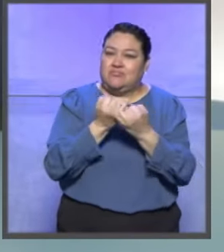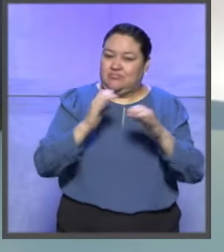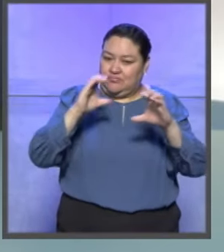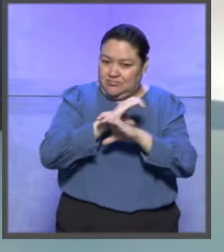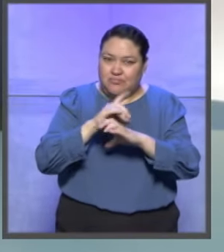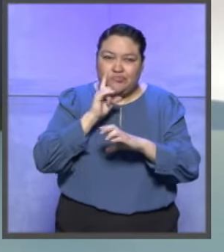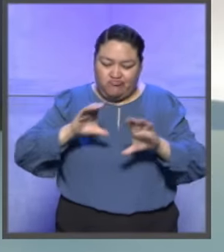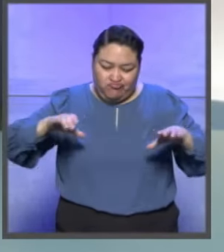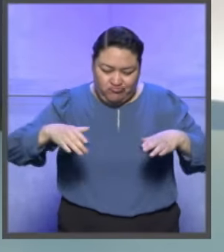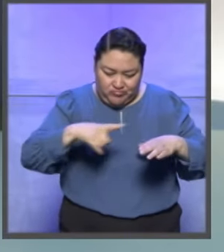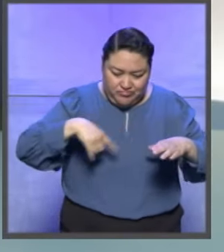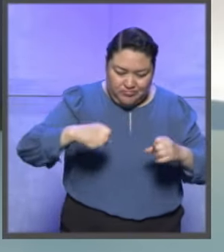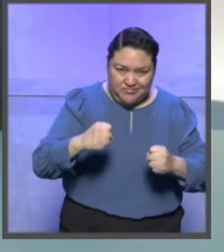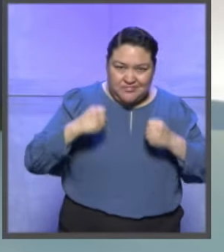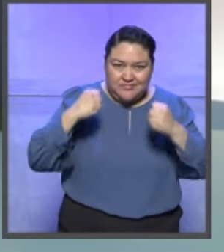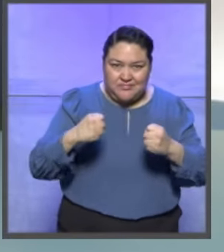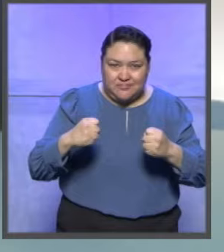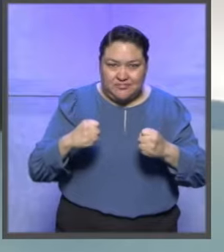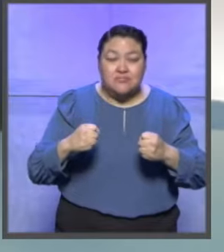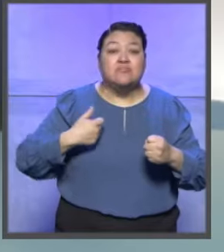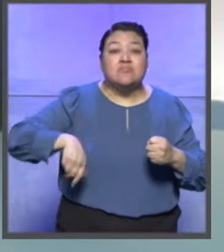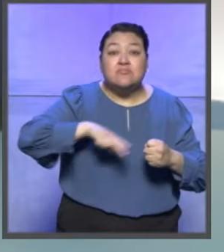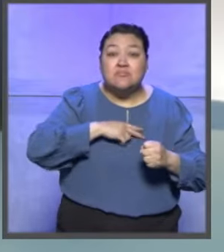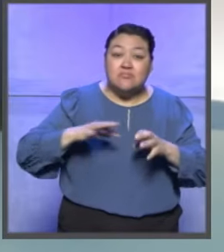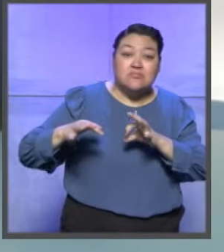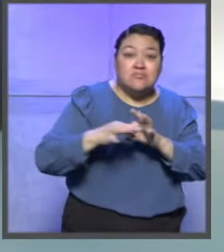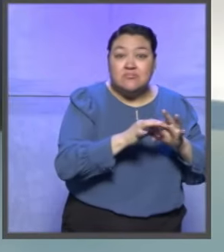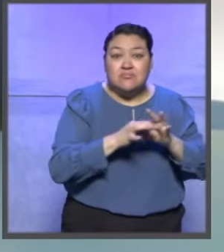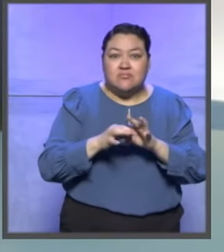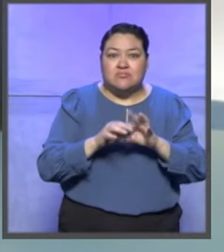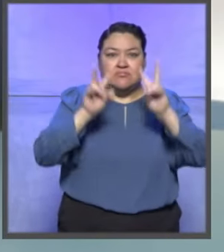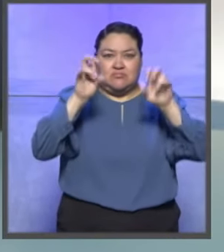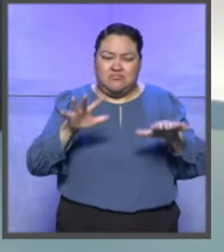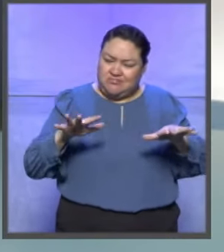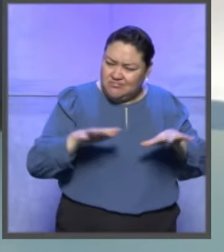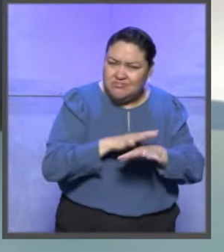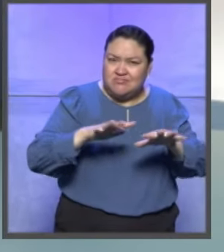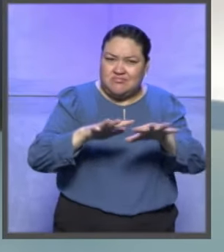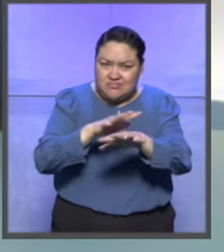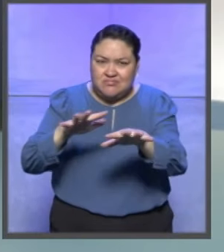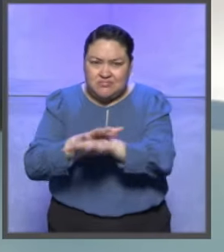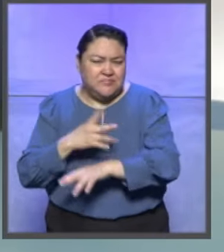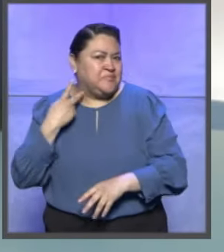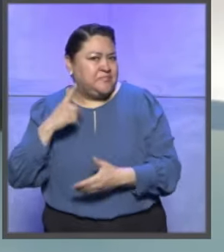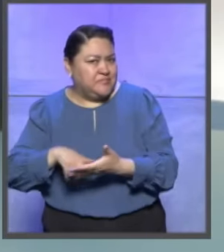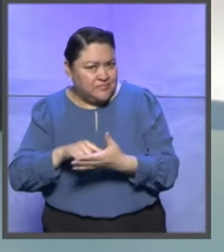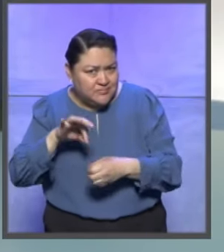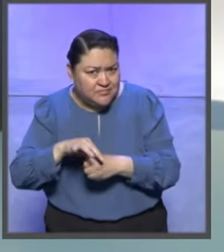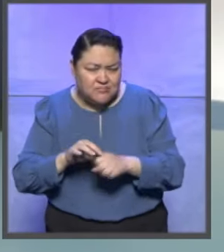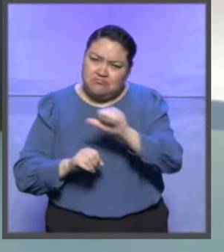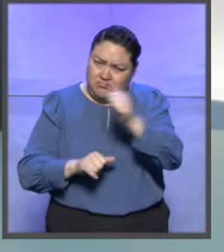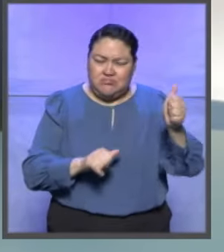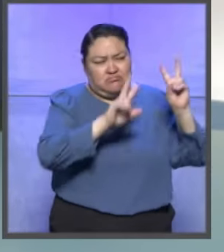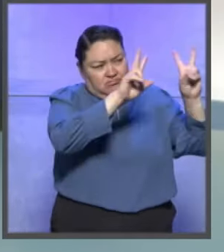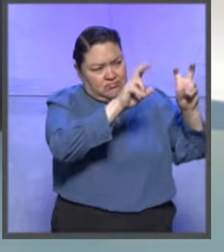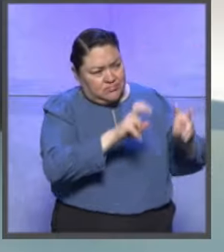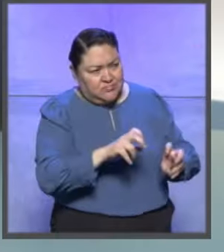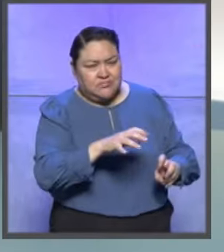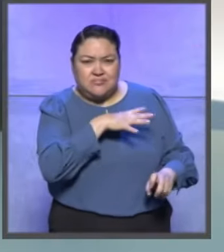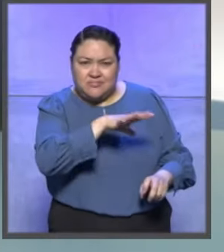la cosa de que las mujeres unidas estamos moviendo ya muchos ámbitos, no solo del